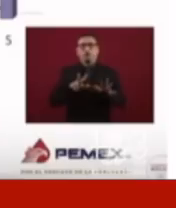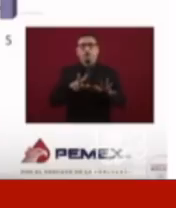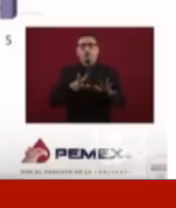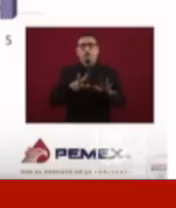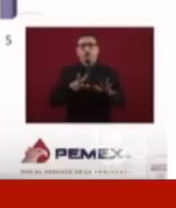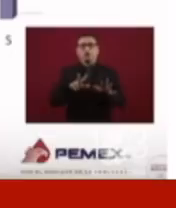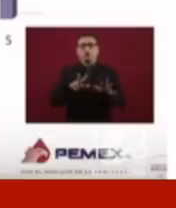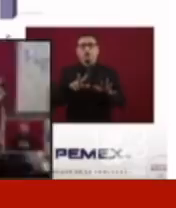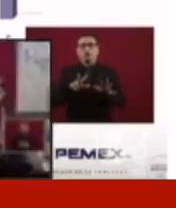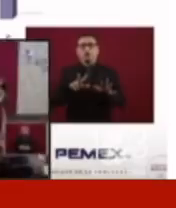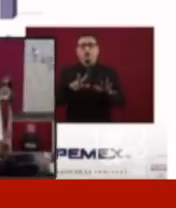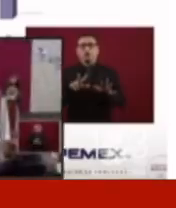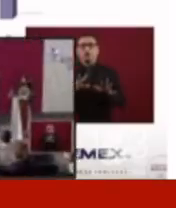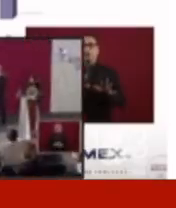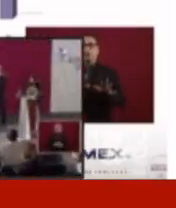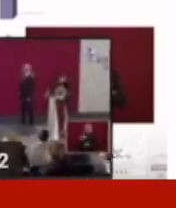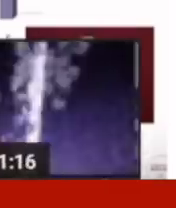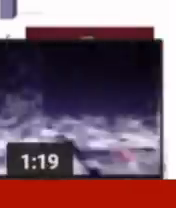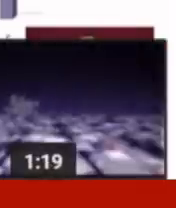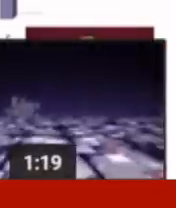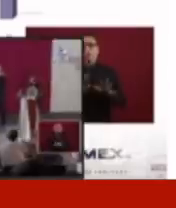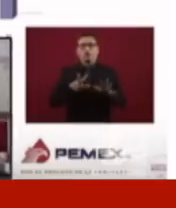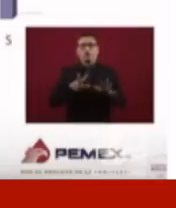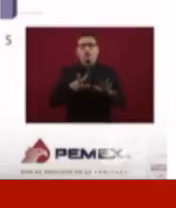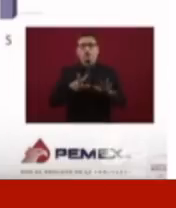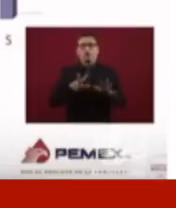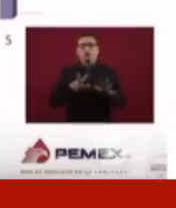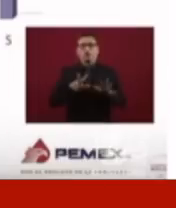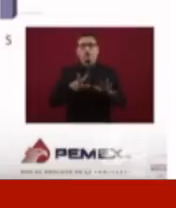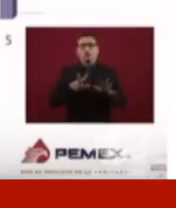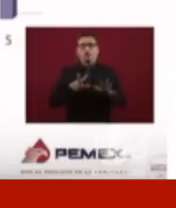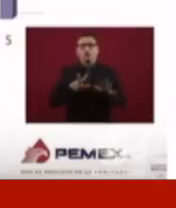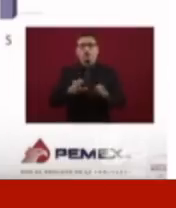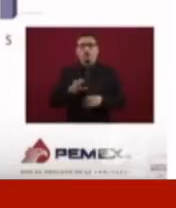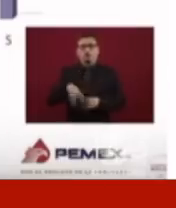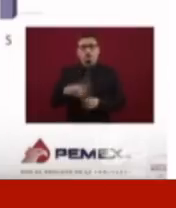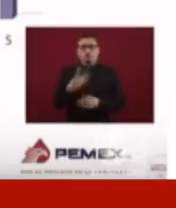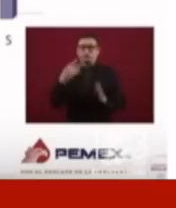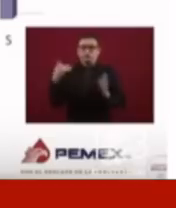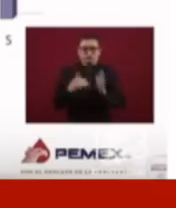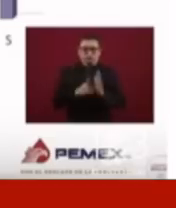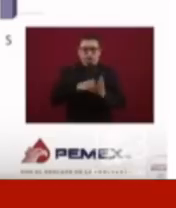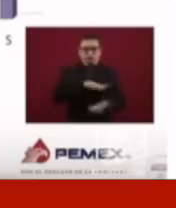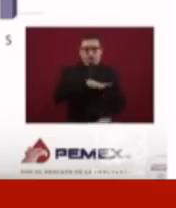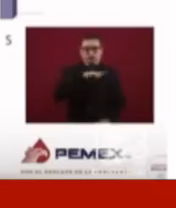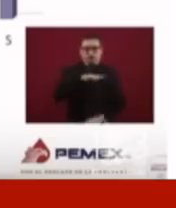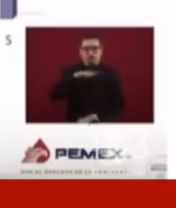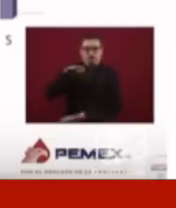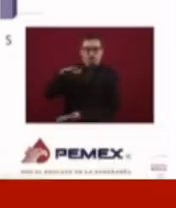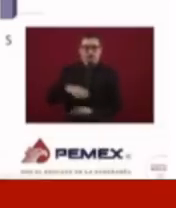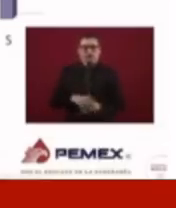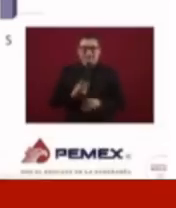con la refinería Dos Bocas. Y bueno, al final le habían comentado a Nale... un 52%.